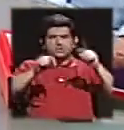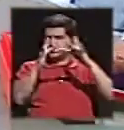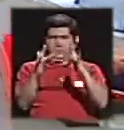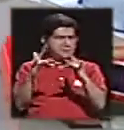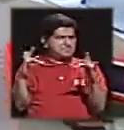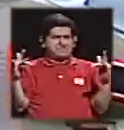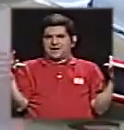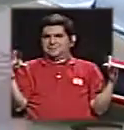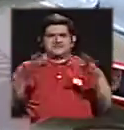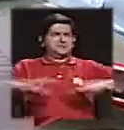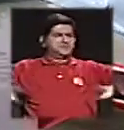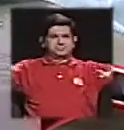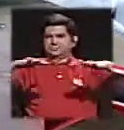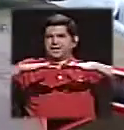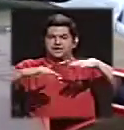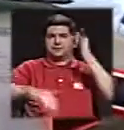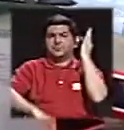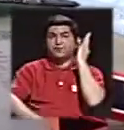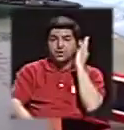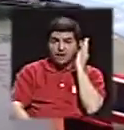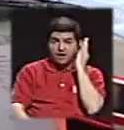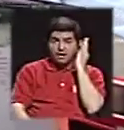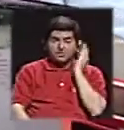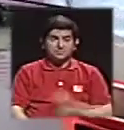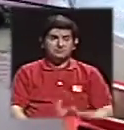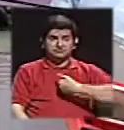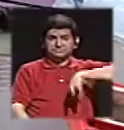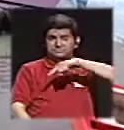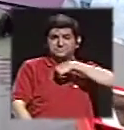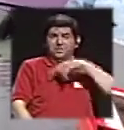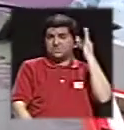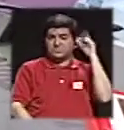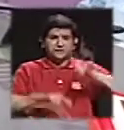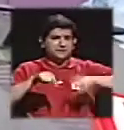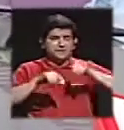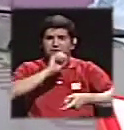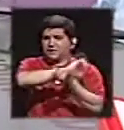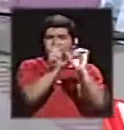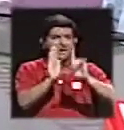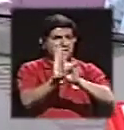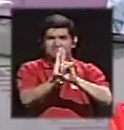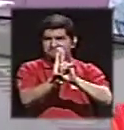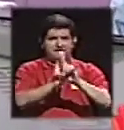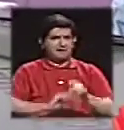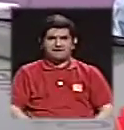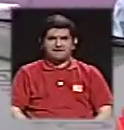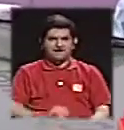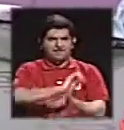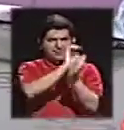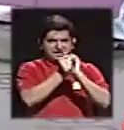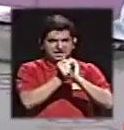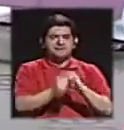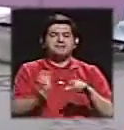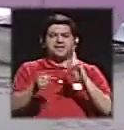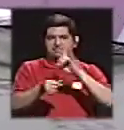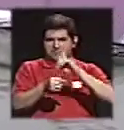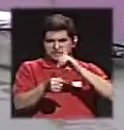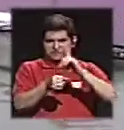vacío. Las mujeres no podemos cambiar las leyes las cambian los